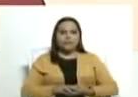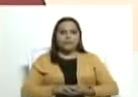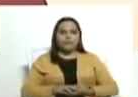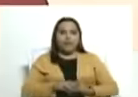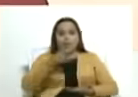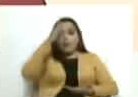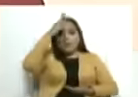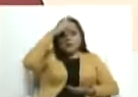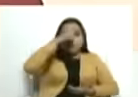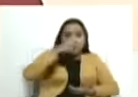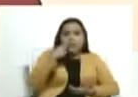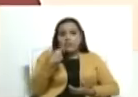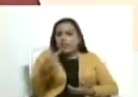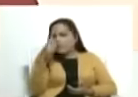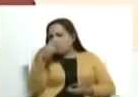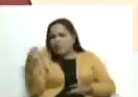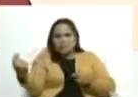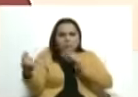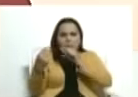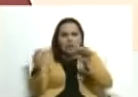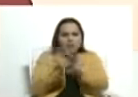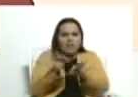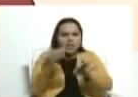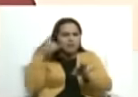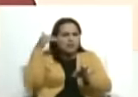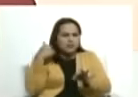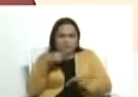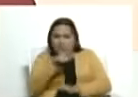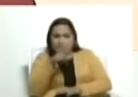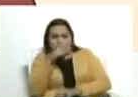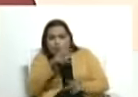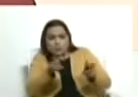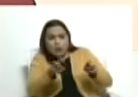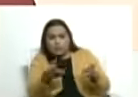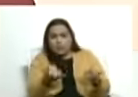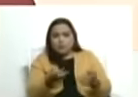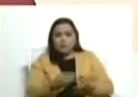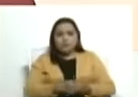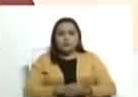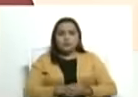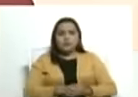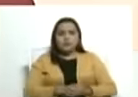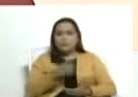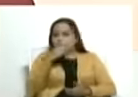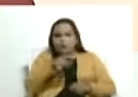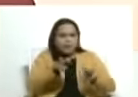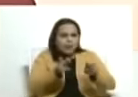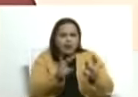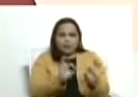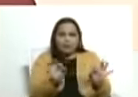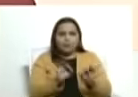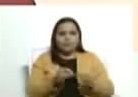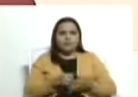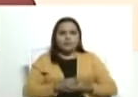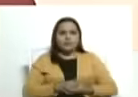Rosales confirmó que no tiene diálogo con María Corina. Bueno, eso no es nuevo. Eso no es nuevo, ¿no?